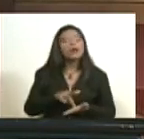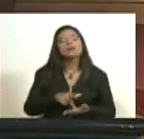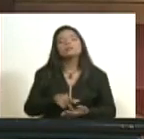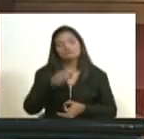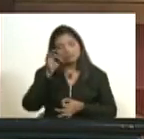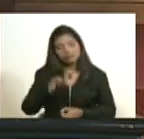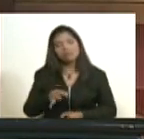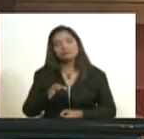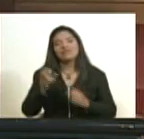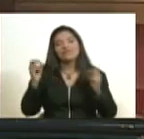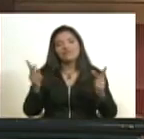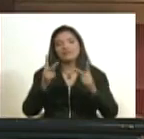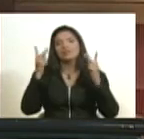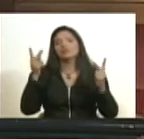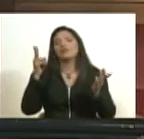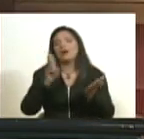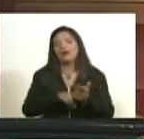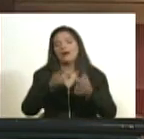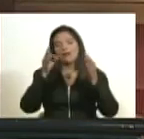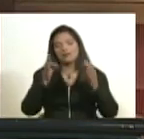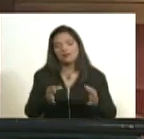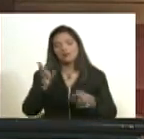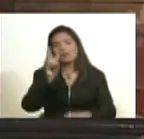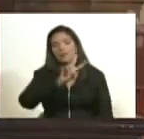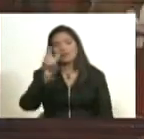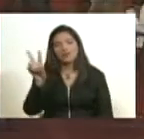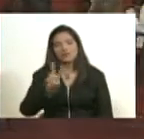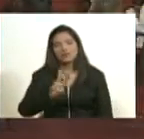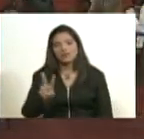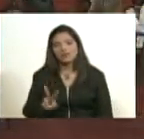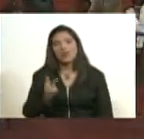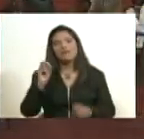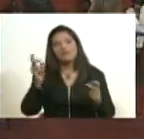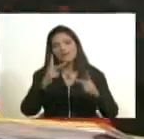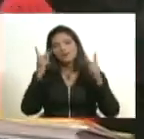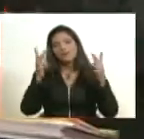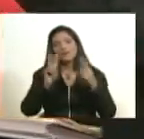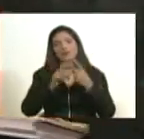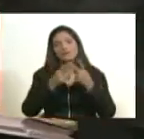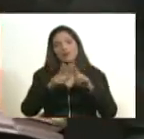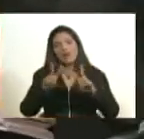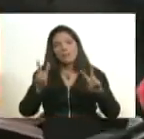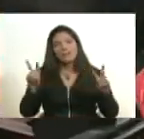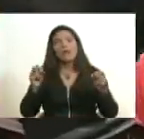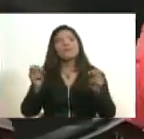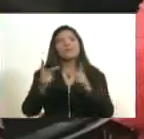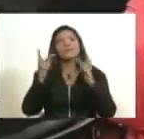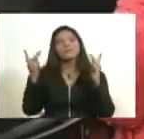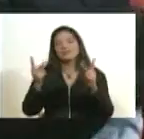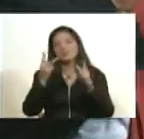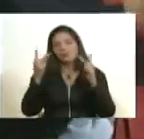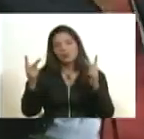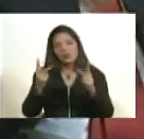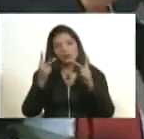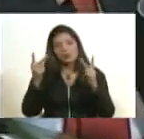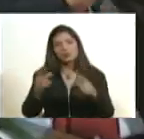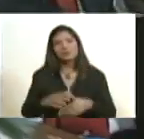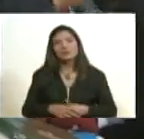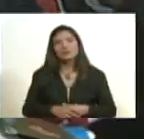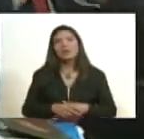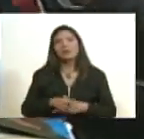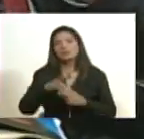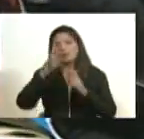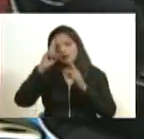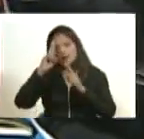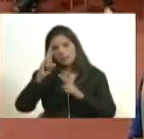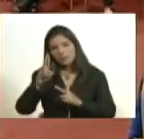cumplida, victoria garantizada para Venezuela, victoria de la paz, victoria del